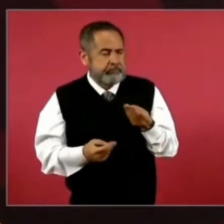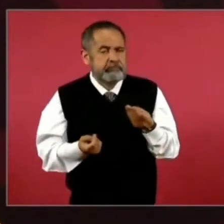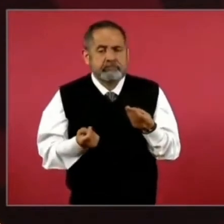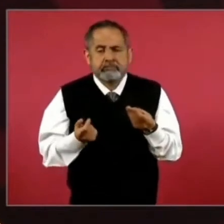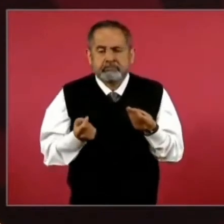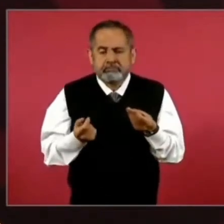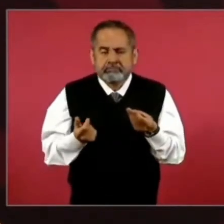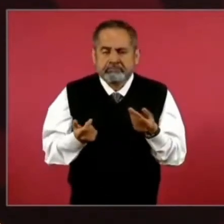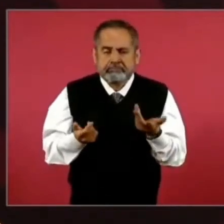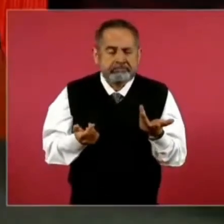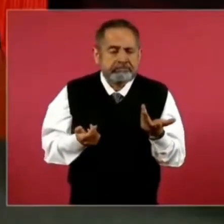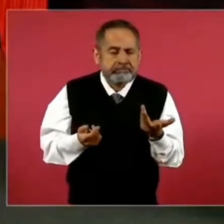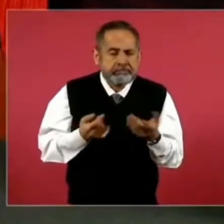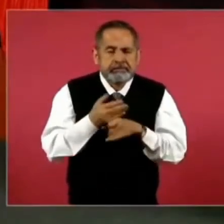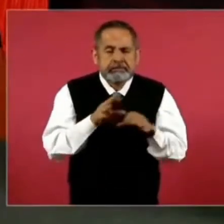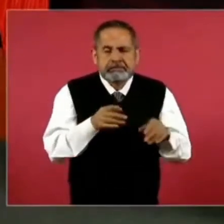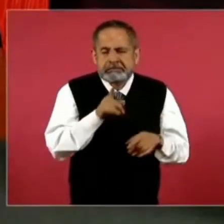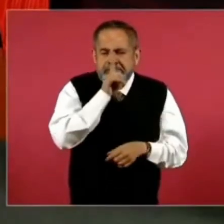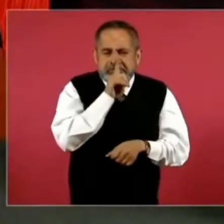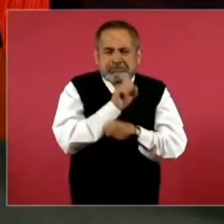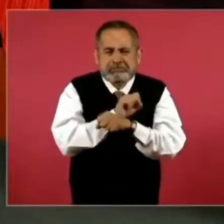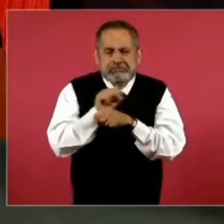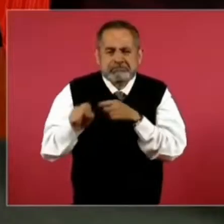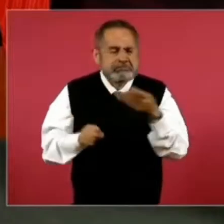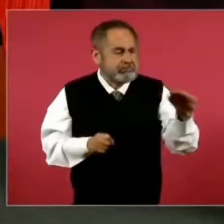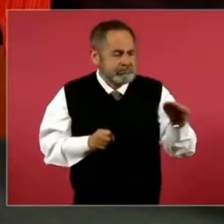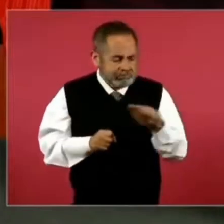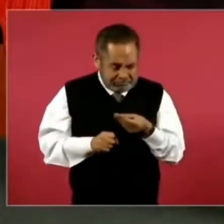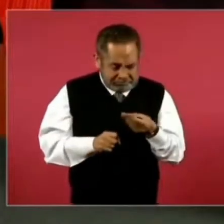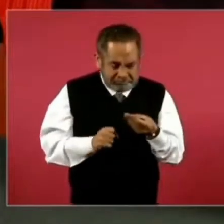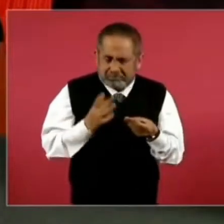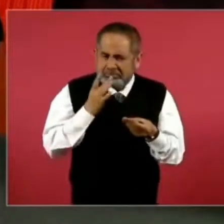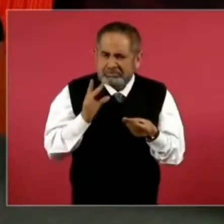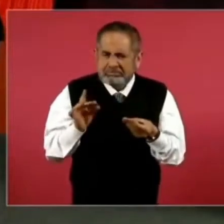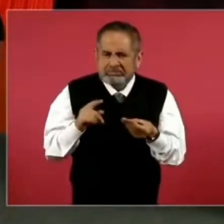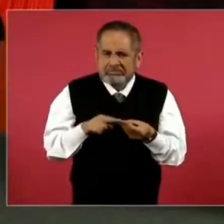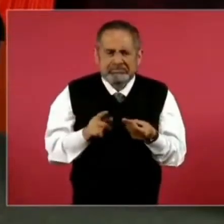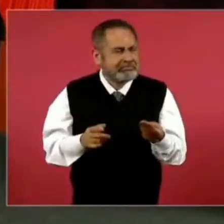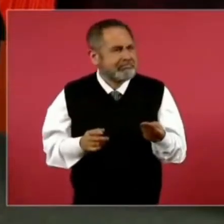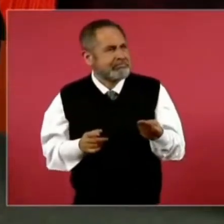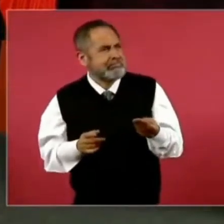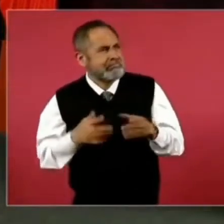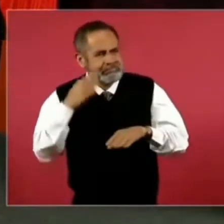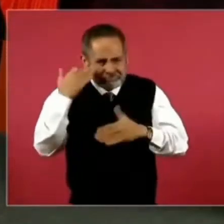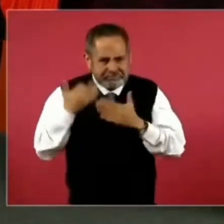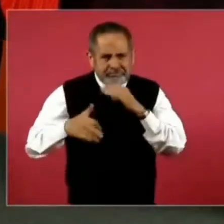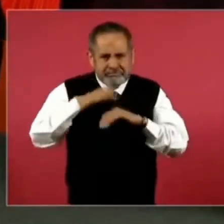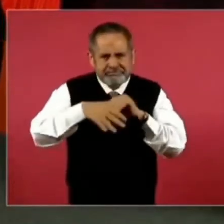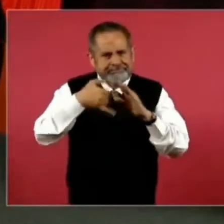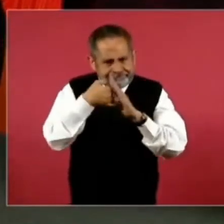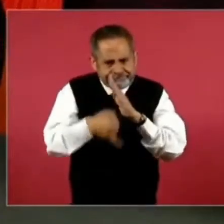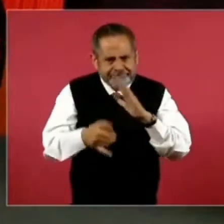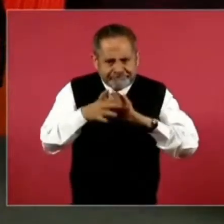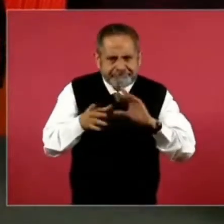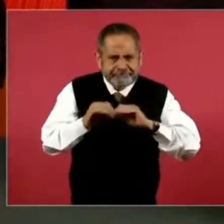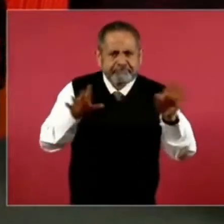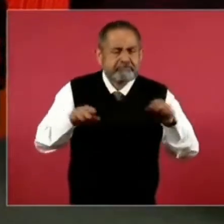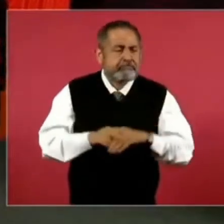Entregaron una información muy elemental, muy